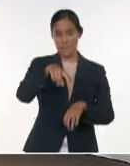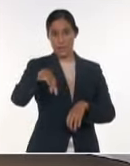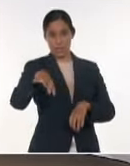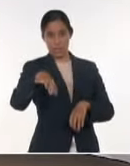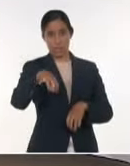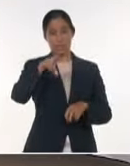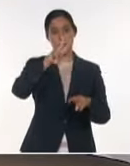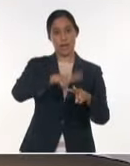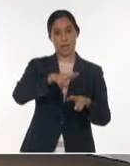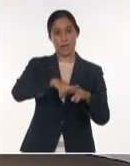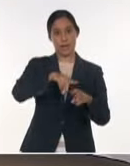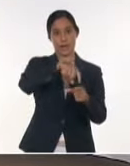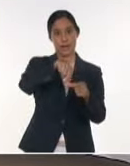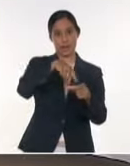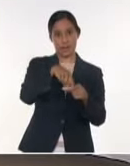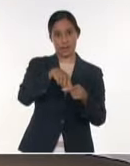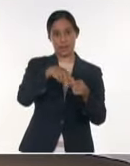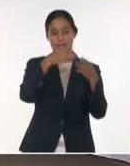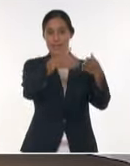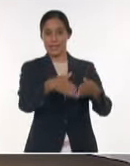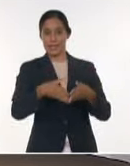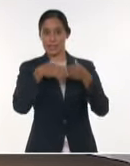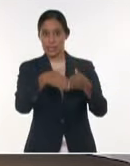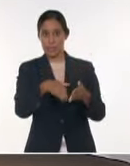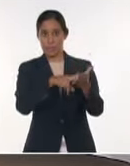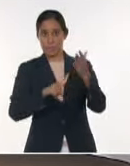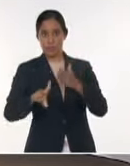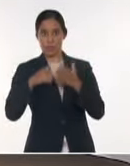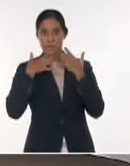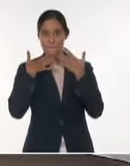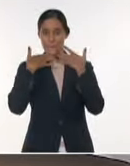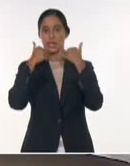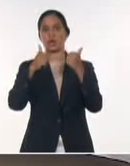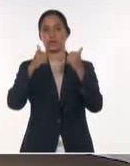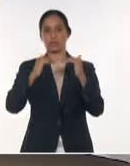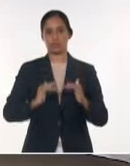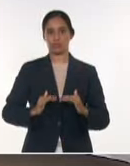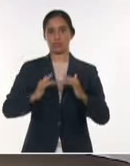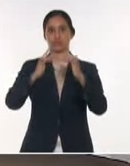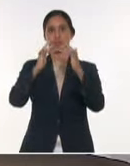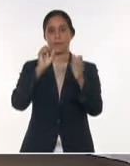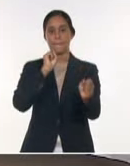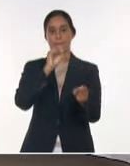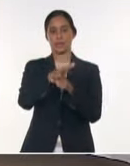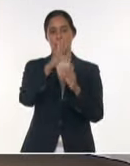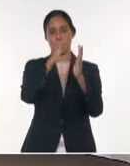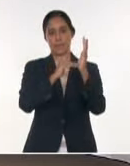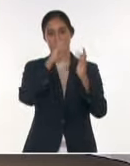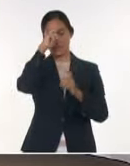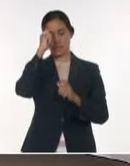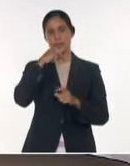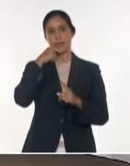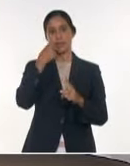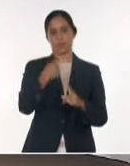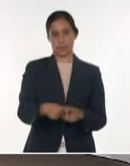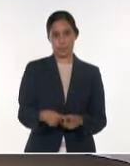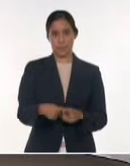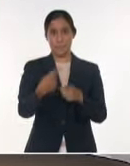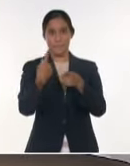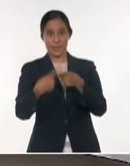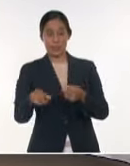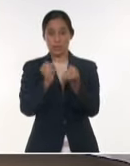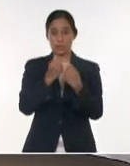de la Juventud y Granma son los que presentan las mejores condiciones de llenado para el inicio del mes de septiembre. Sin embargo, la situación es muy